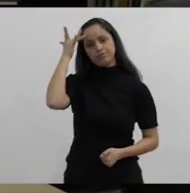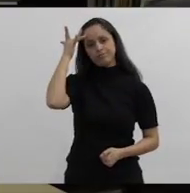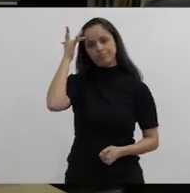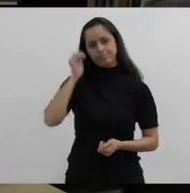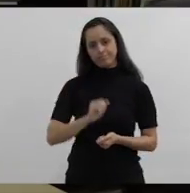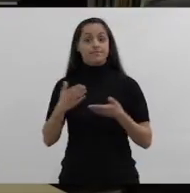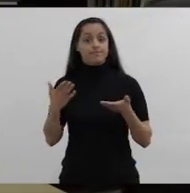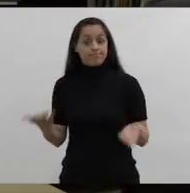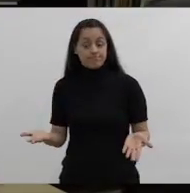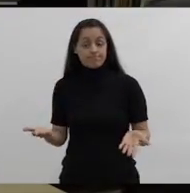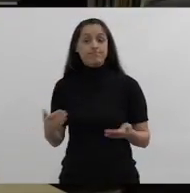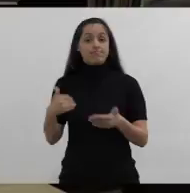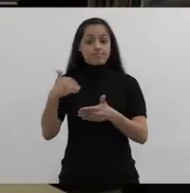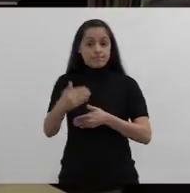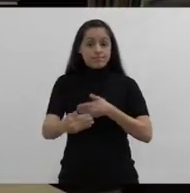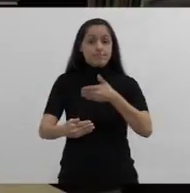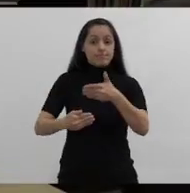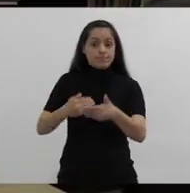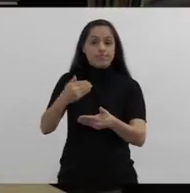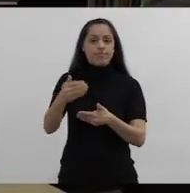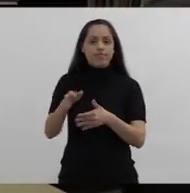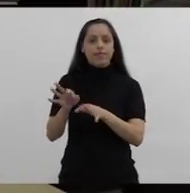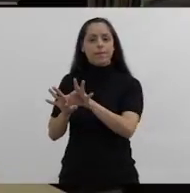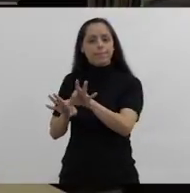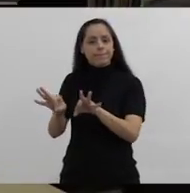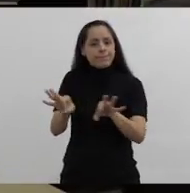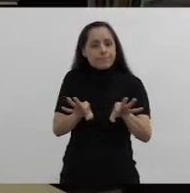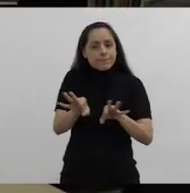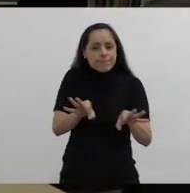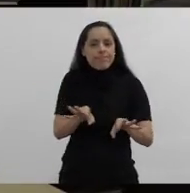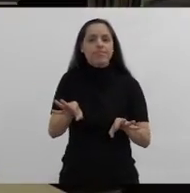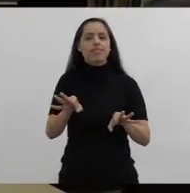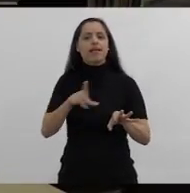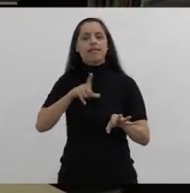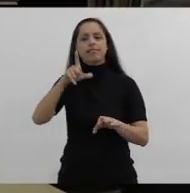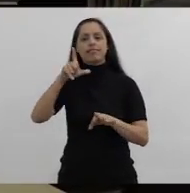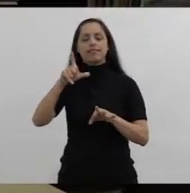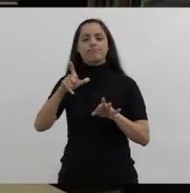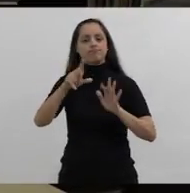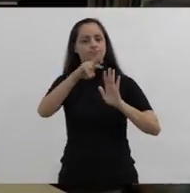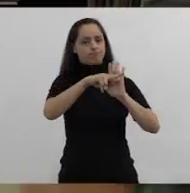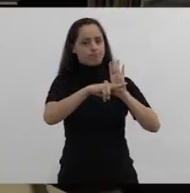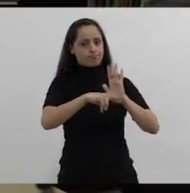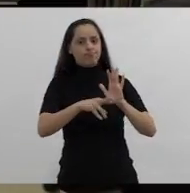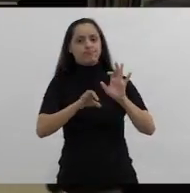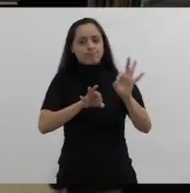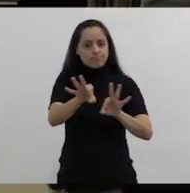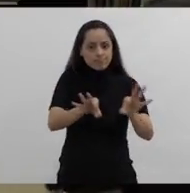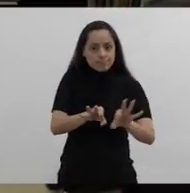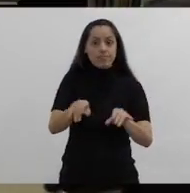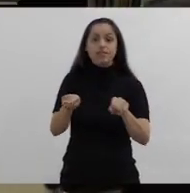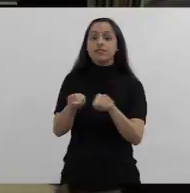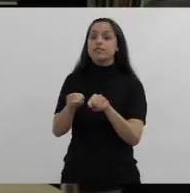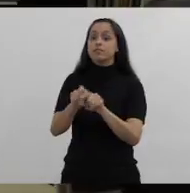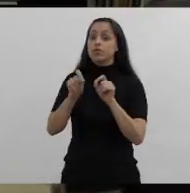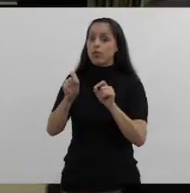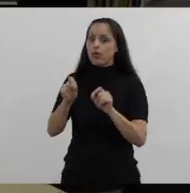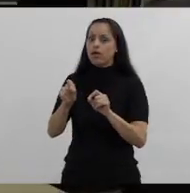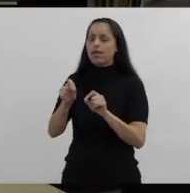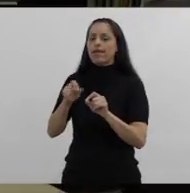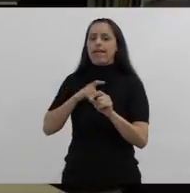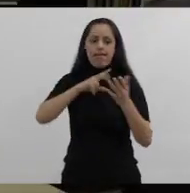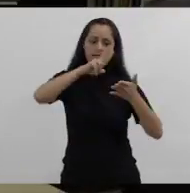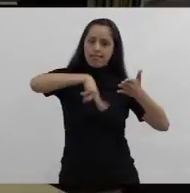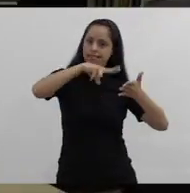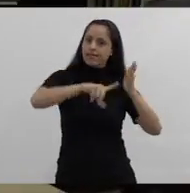a poco se va como estableciendo las normas necesarias. La letra de la norma no es